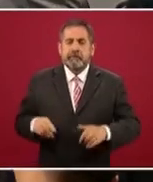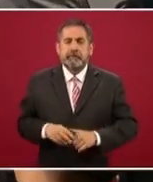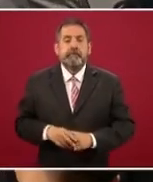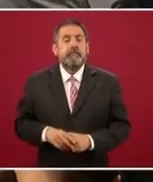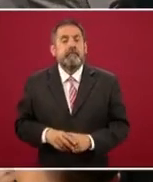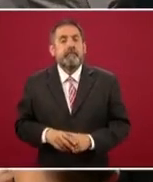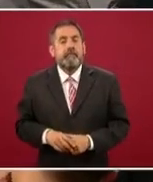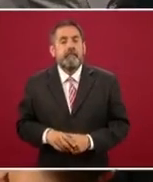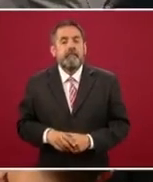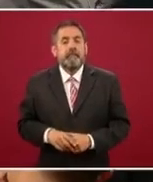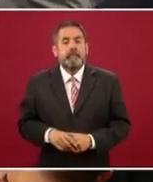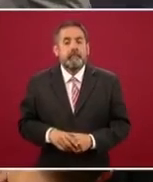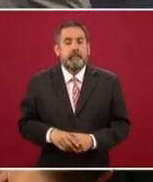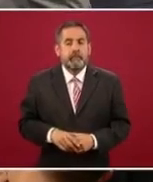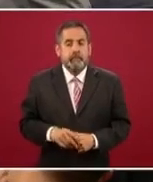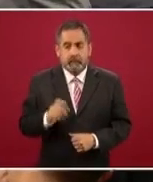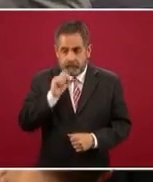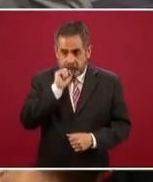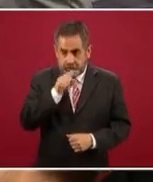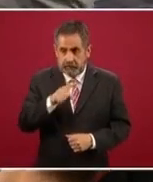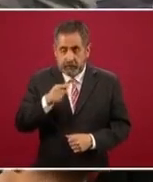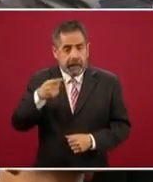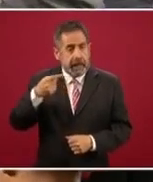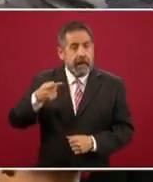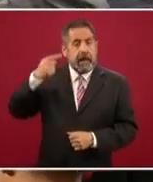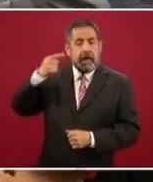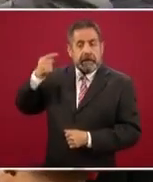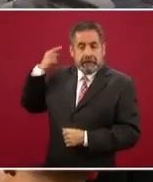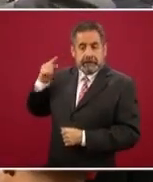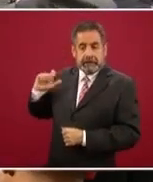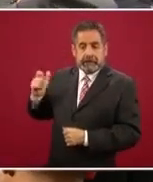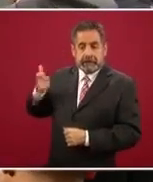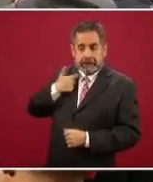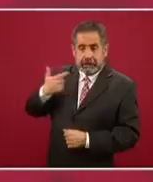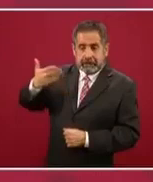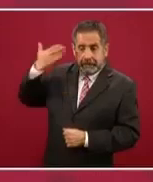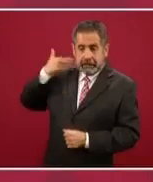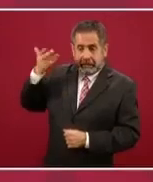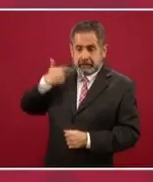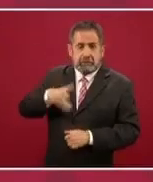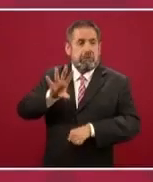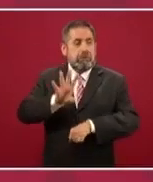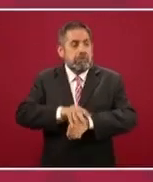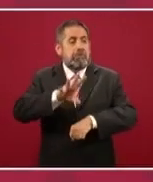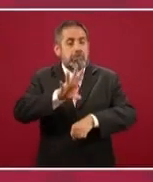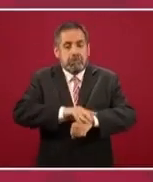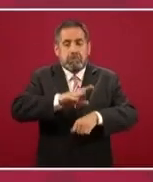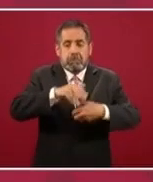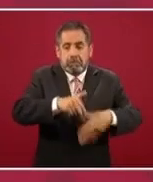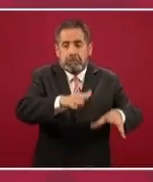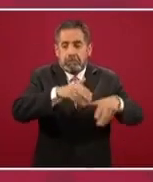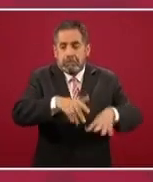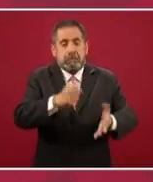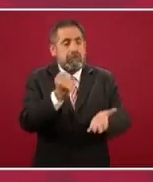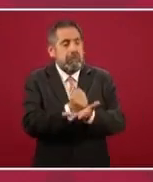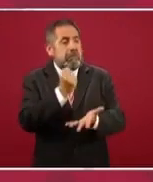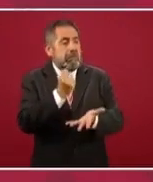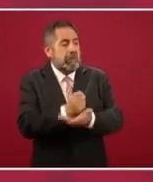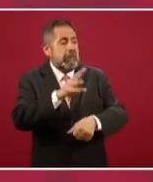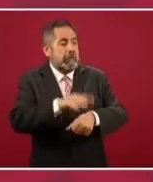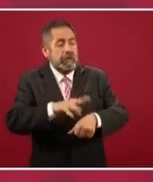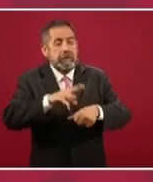Los que estuvieron antes pues daban permiso para todo, ¿sí?, y